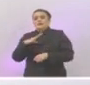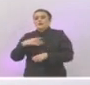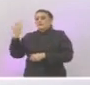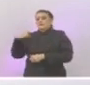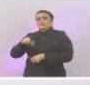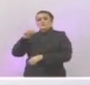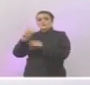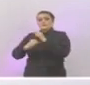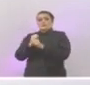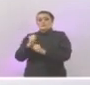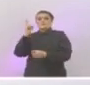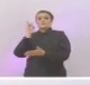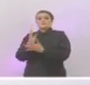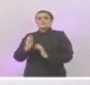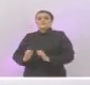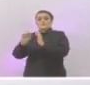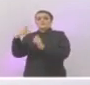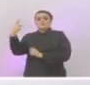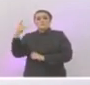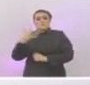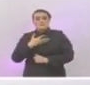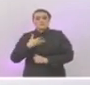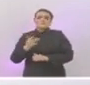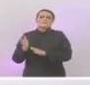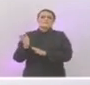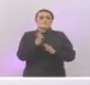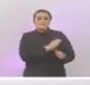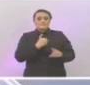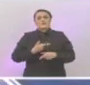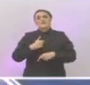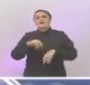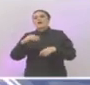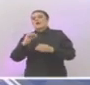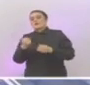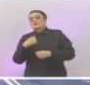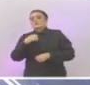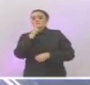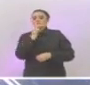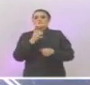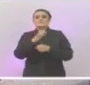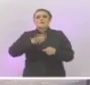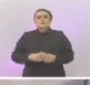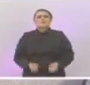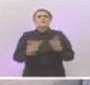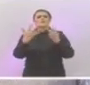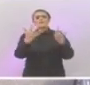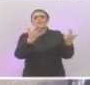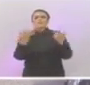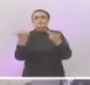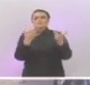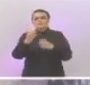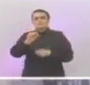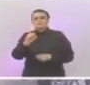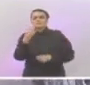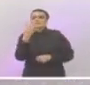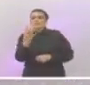que tiene de existencia. Por otra parte, la Fuerza Metropolitana Estatal tendrá 864 policías a finales del